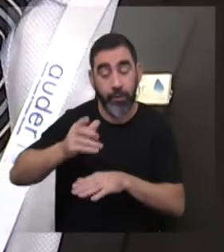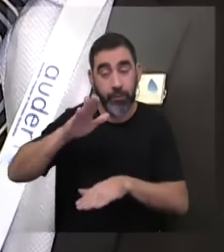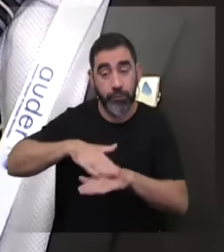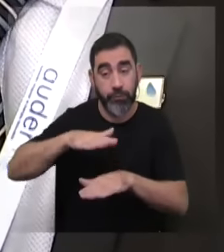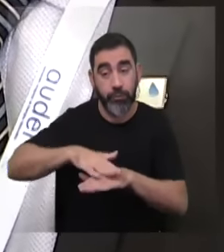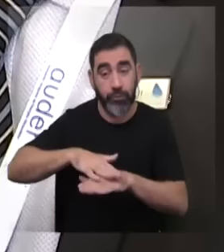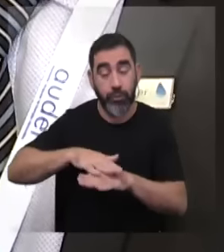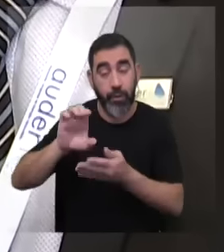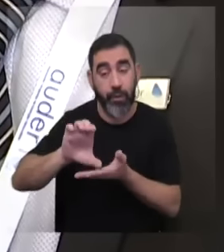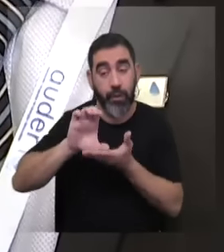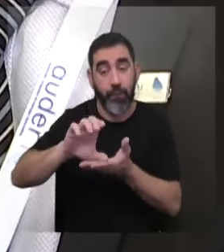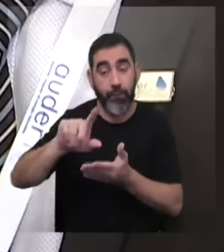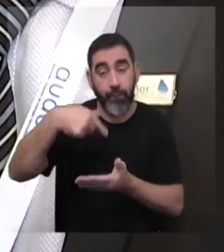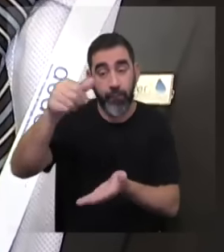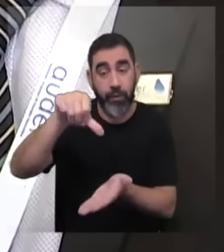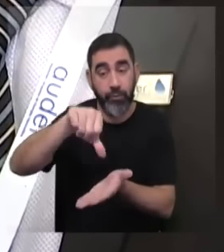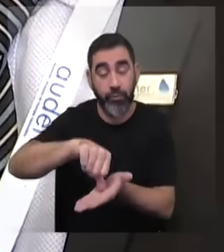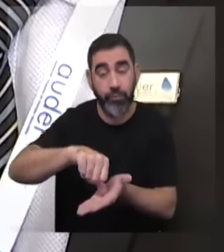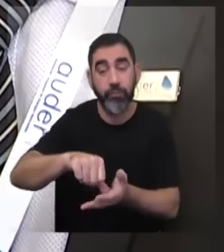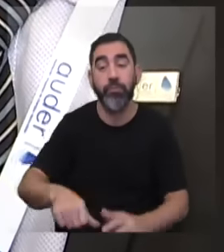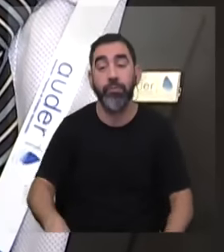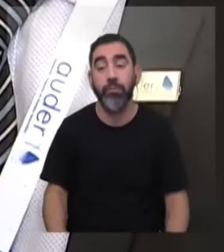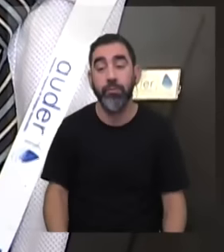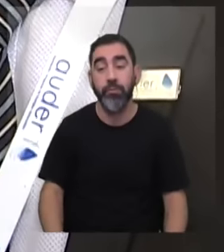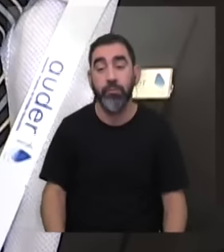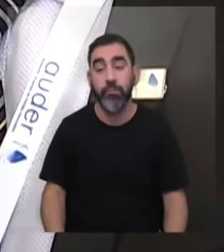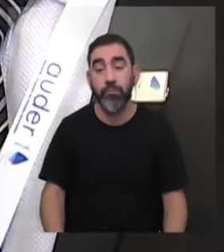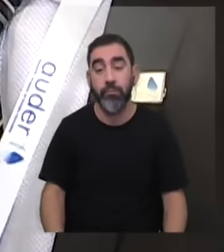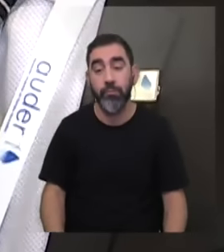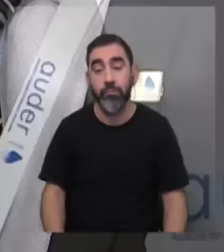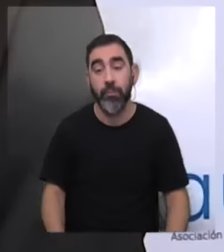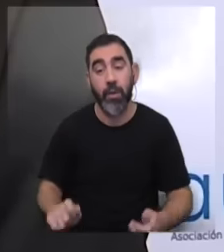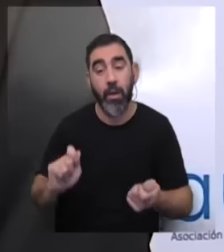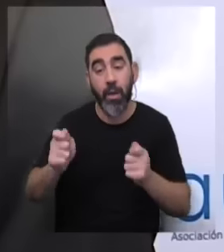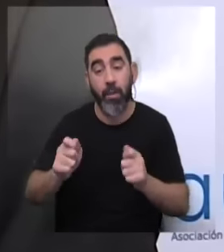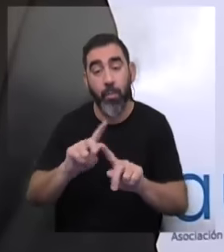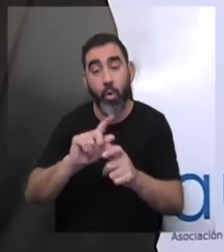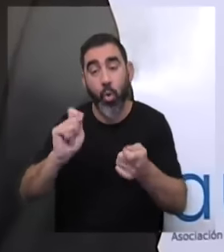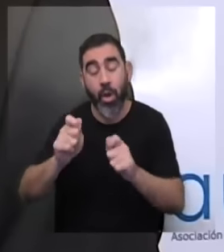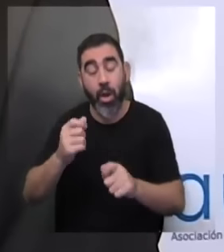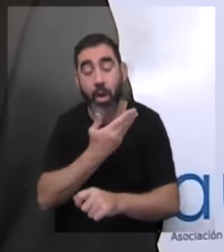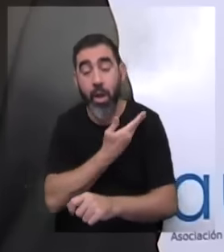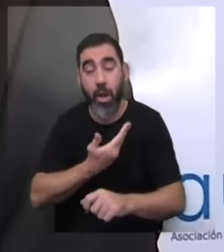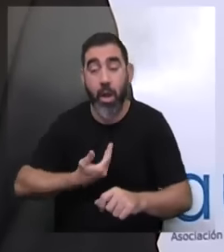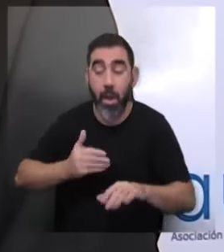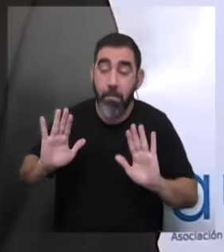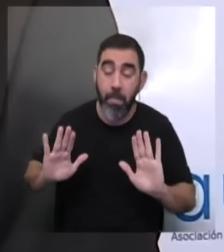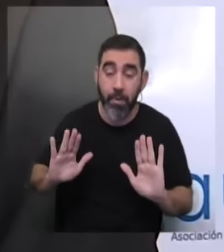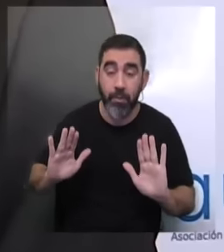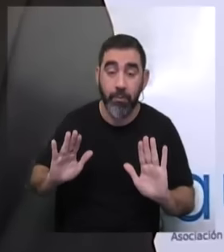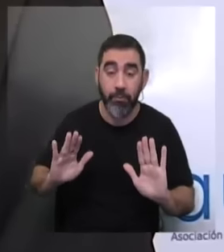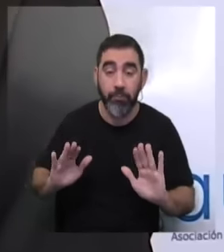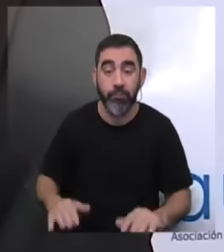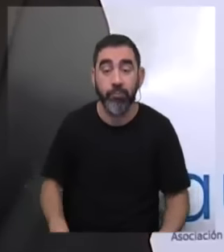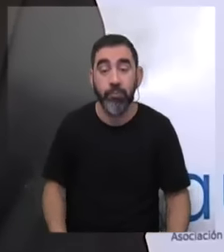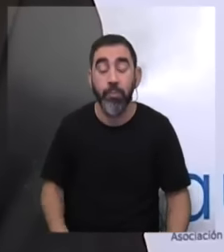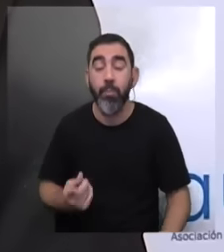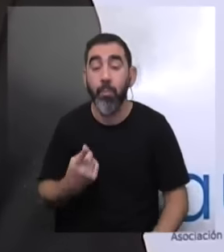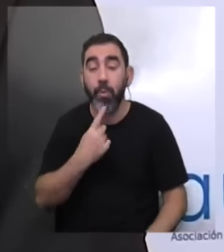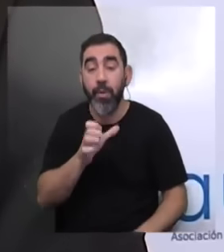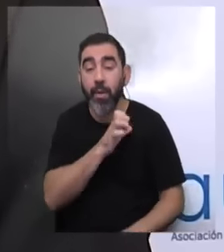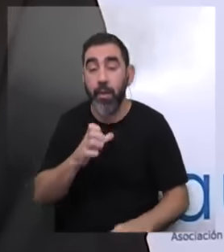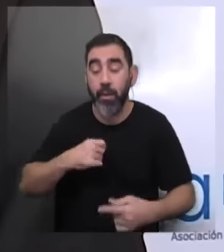todo de las inversiones que pueden llegar al país que bueno que que cambie si cambie o no el gobierno este digamos que la política de